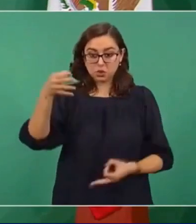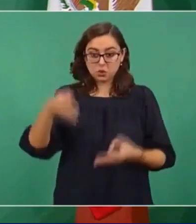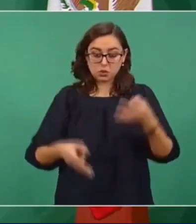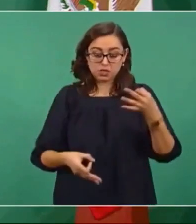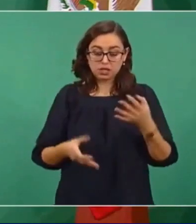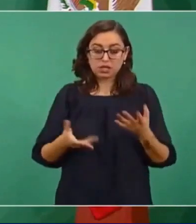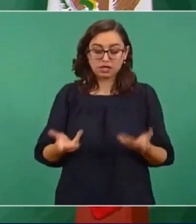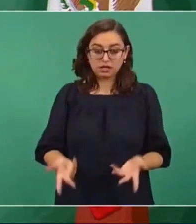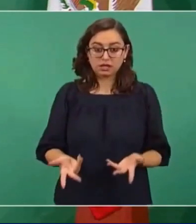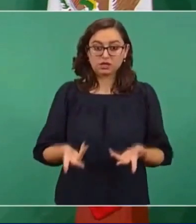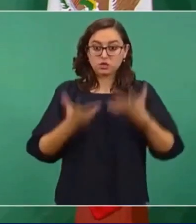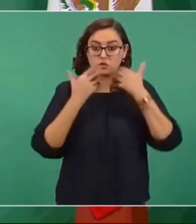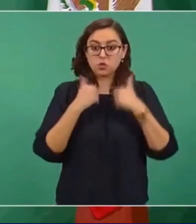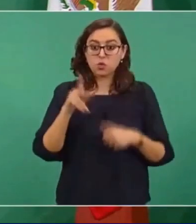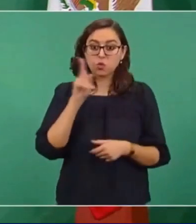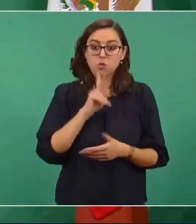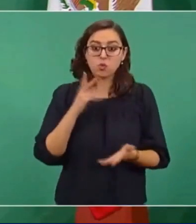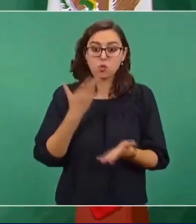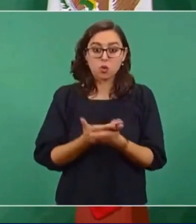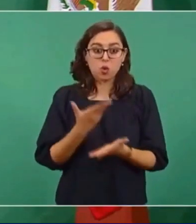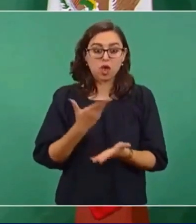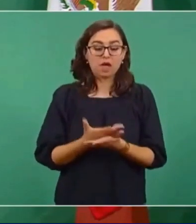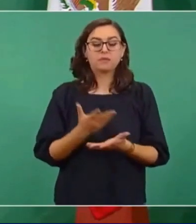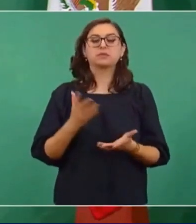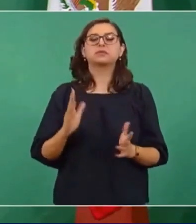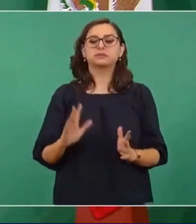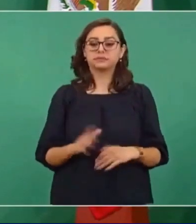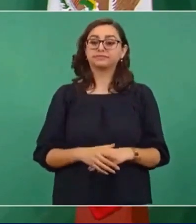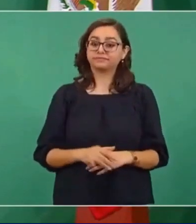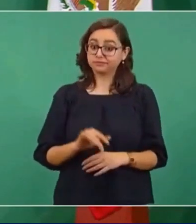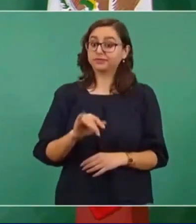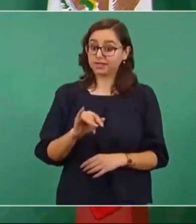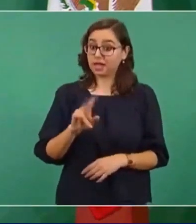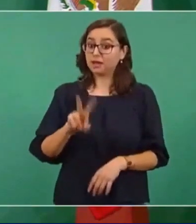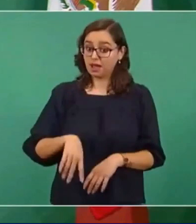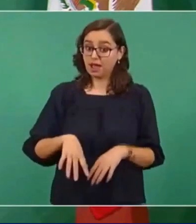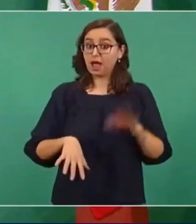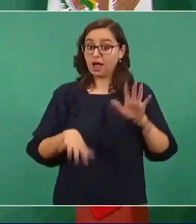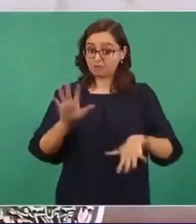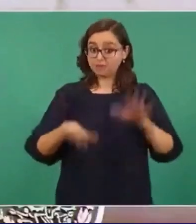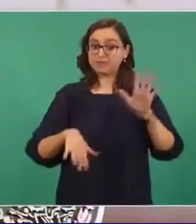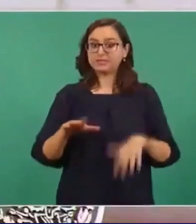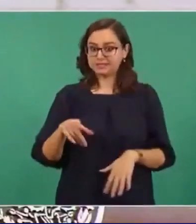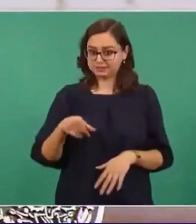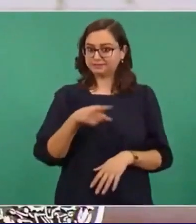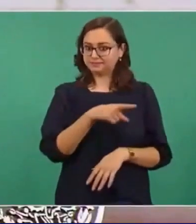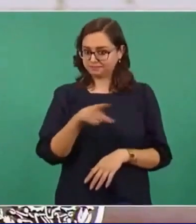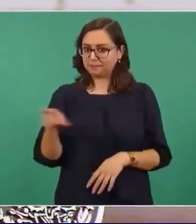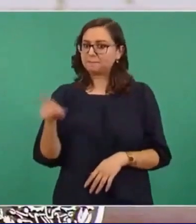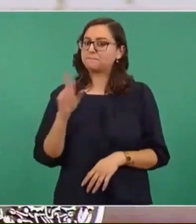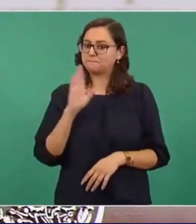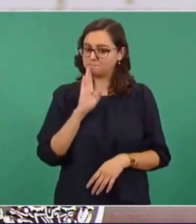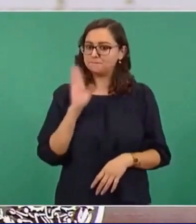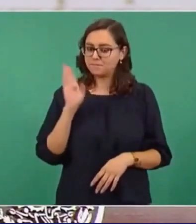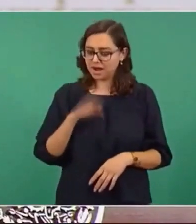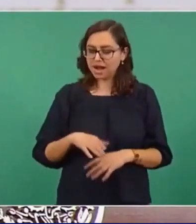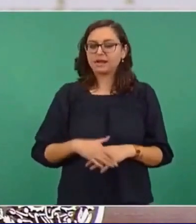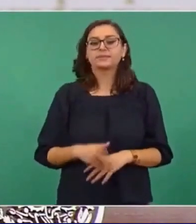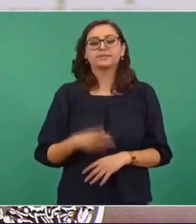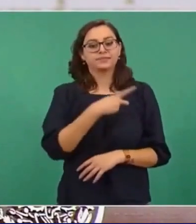sin que haya pruebas. Sí está mal, hay que moderarnos en eso, hay que